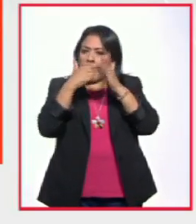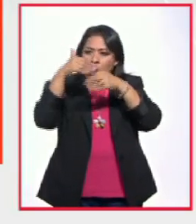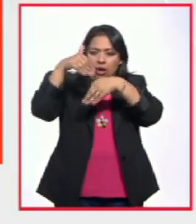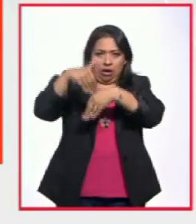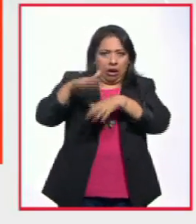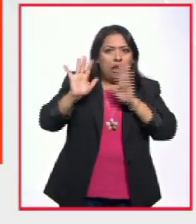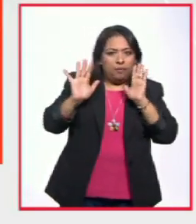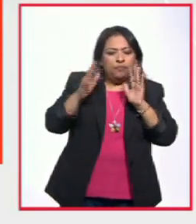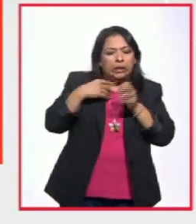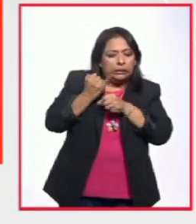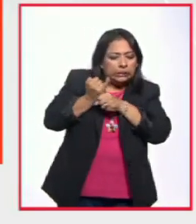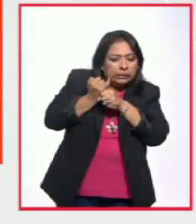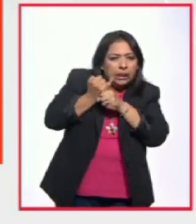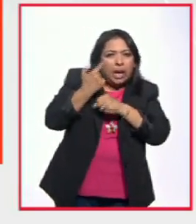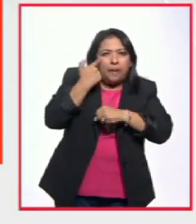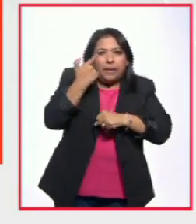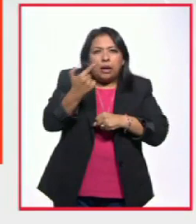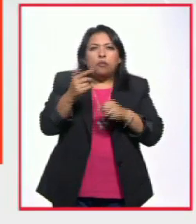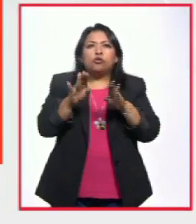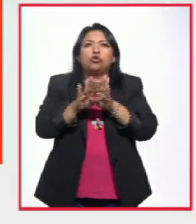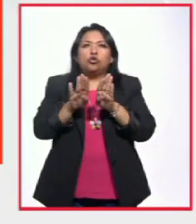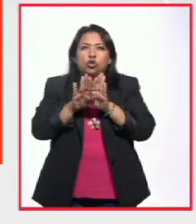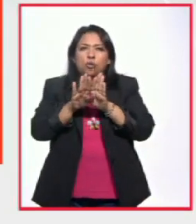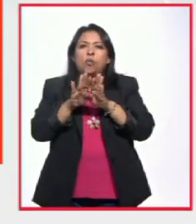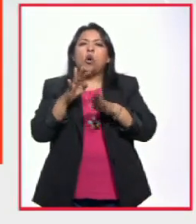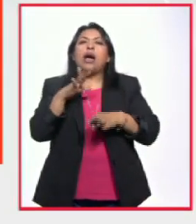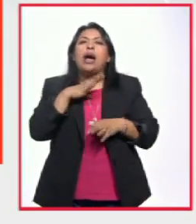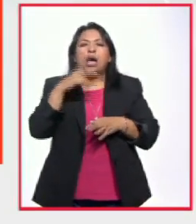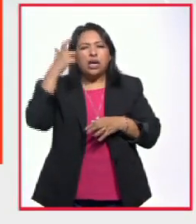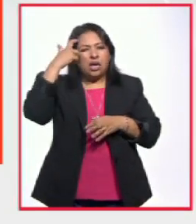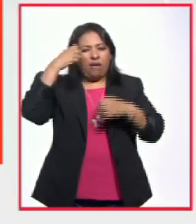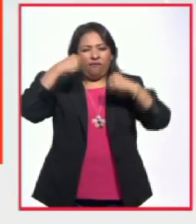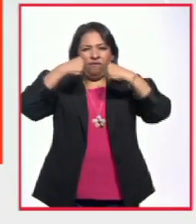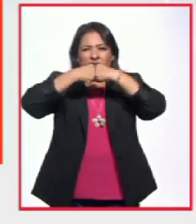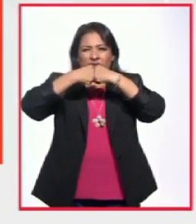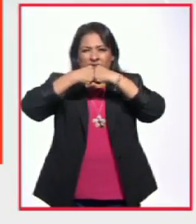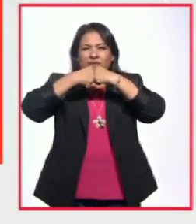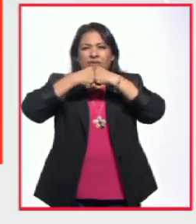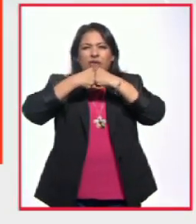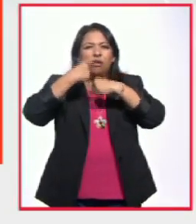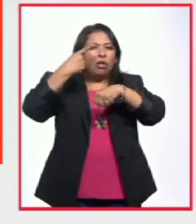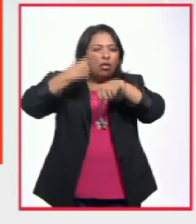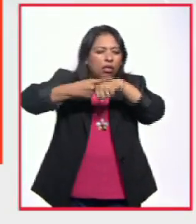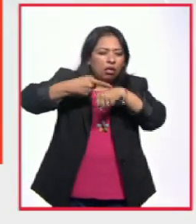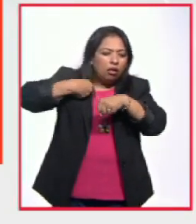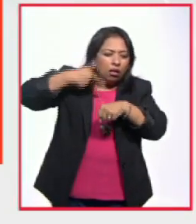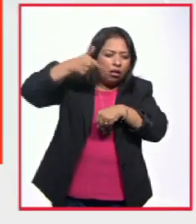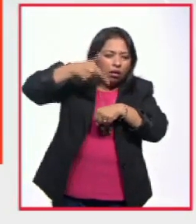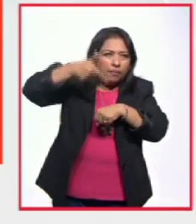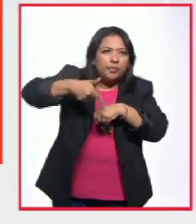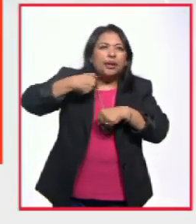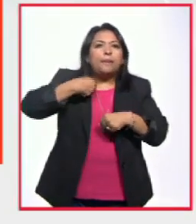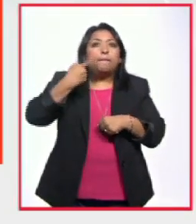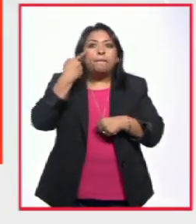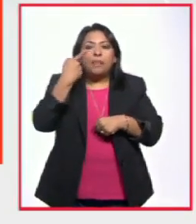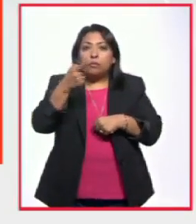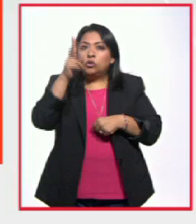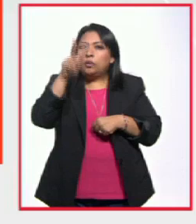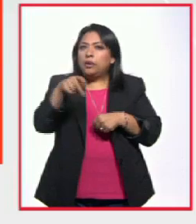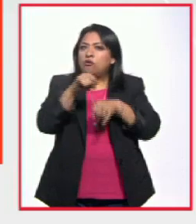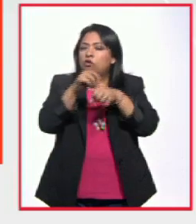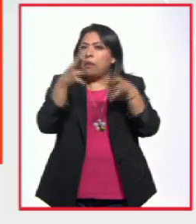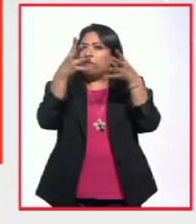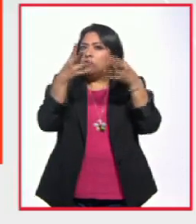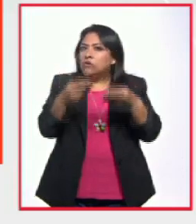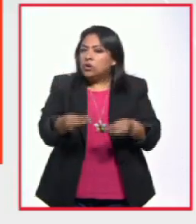podido acceder, ¿no?, al tejido neuropatológico, lo cual nos da una enorme riqueza